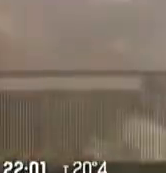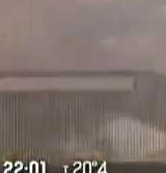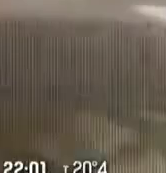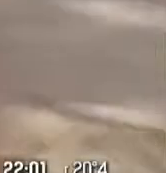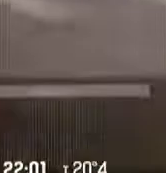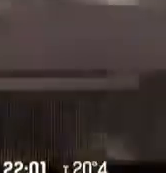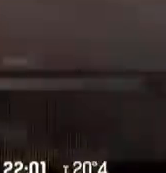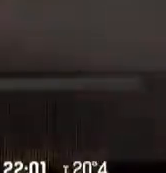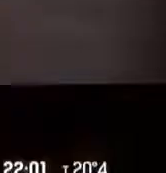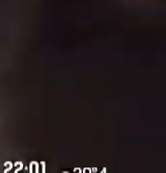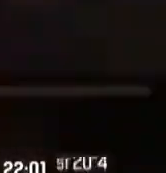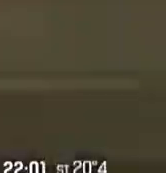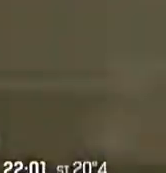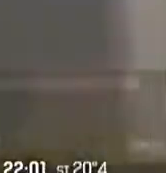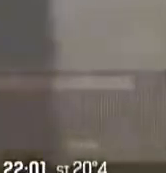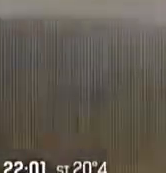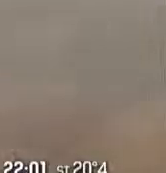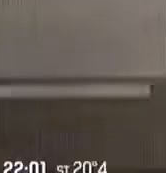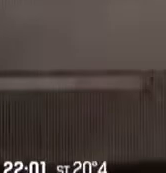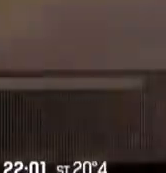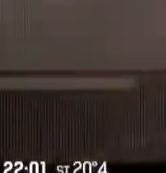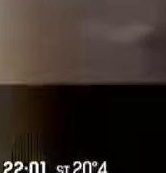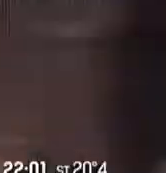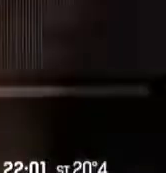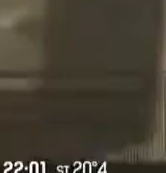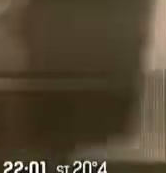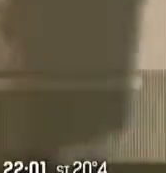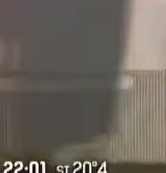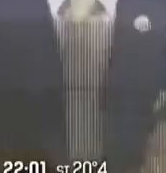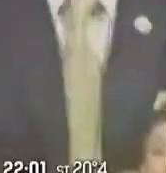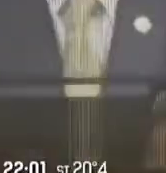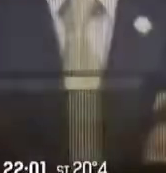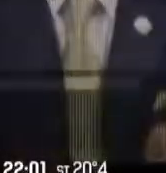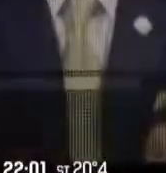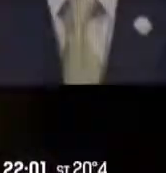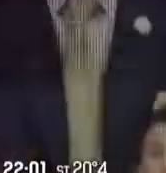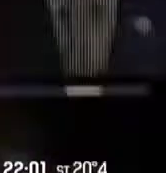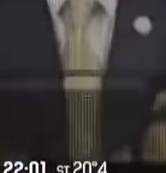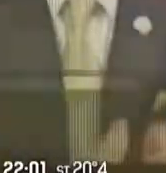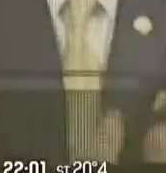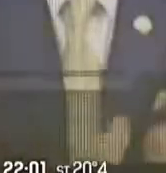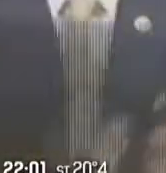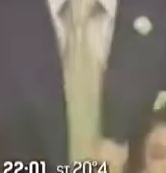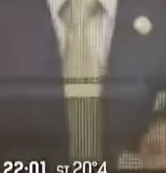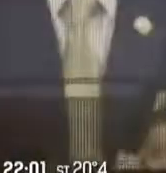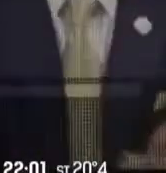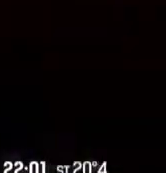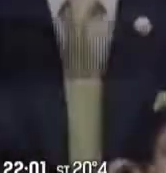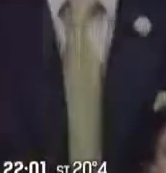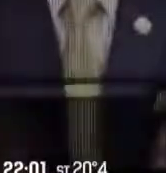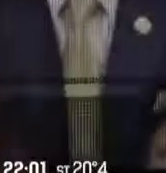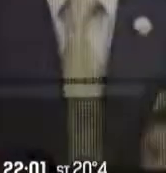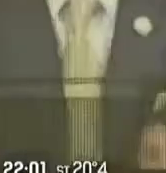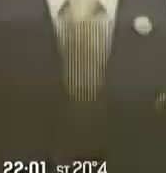Los saqueos, el vandalismo y la violencia demuestran que aquí hay una intención política organizada para